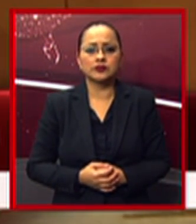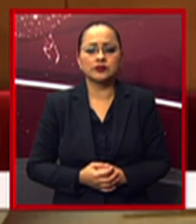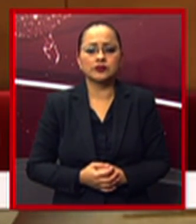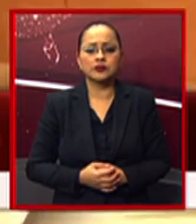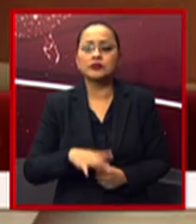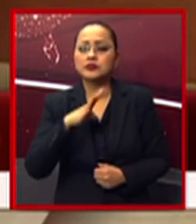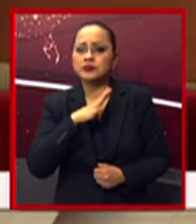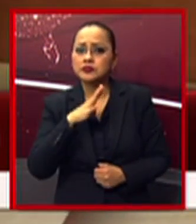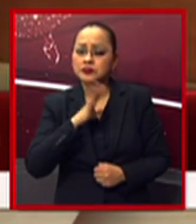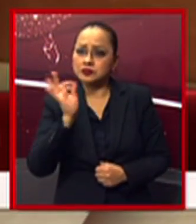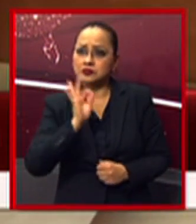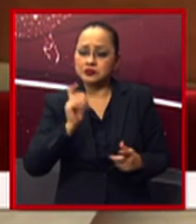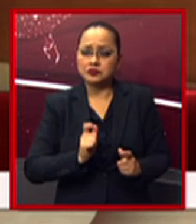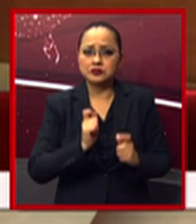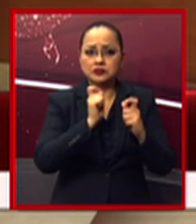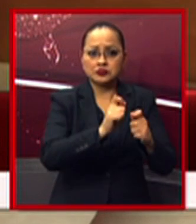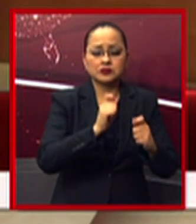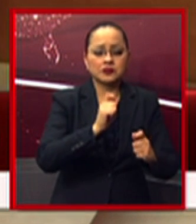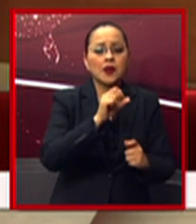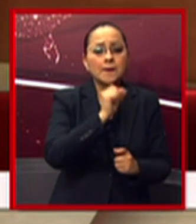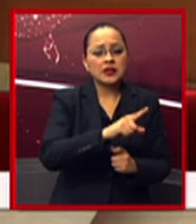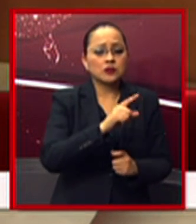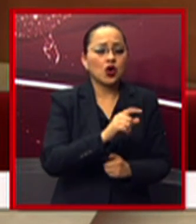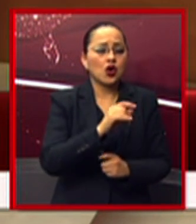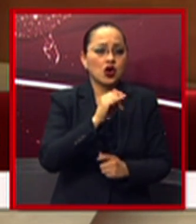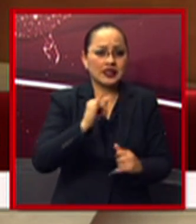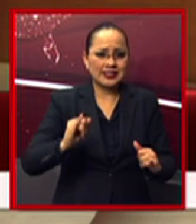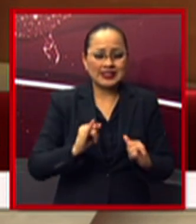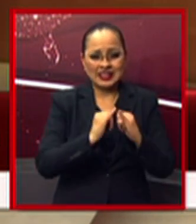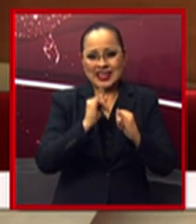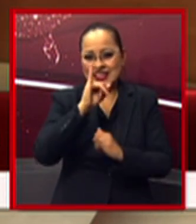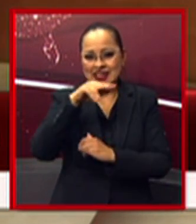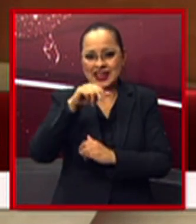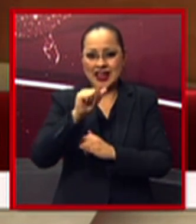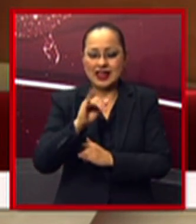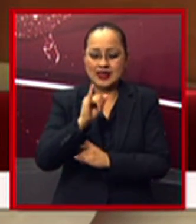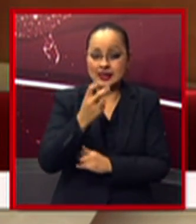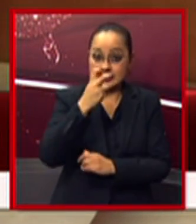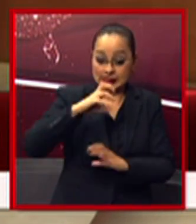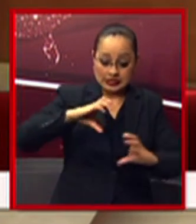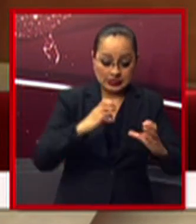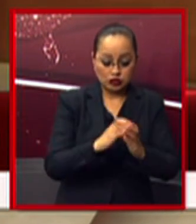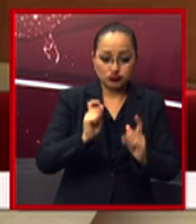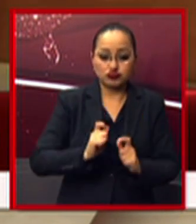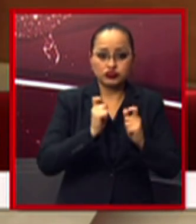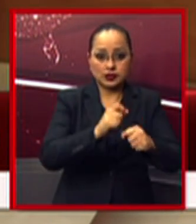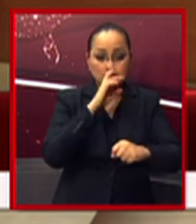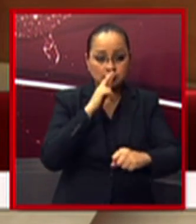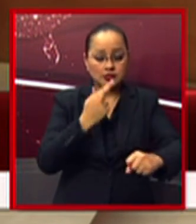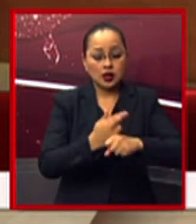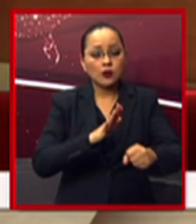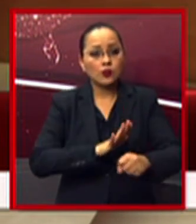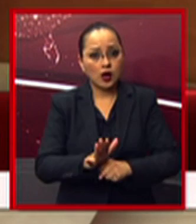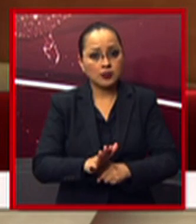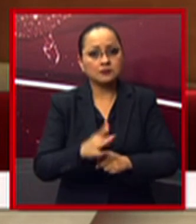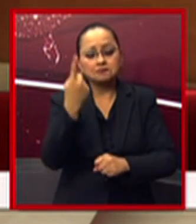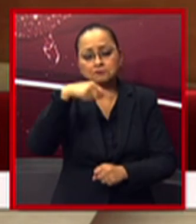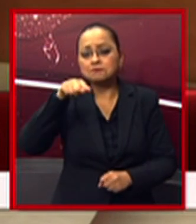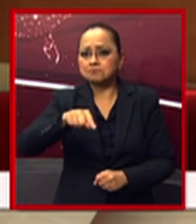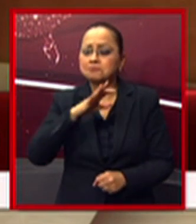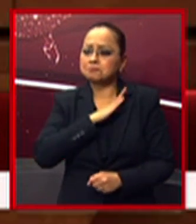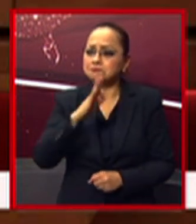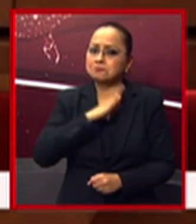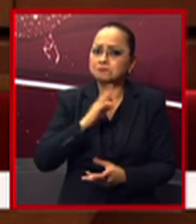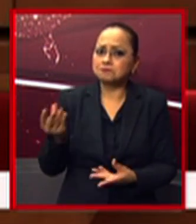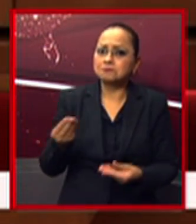Se da la posibilidad al Instituto Nacional de Transparencia, Acceso a la Información y Protección de Datos Personales de